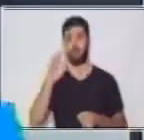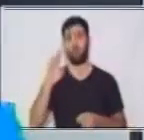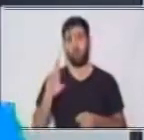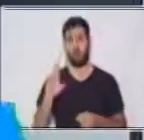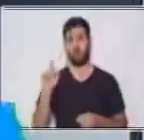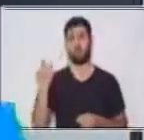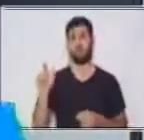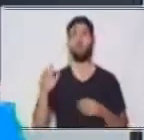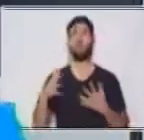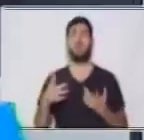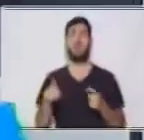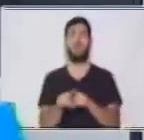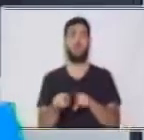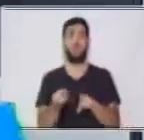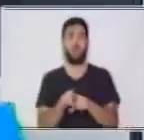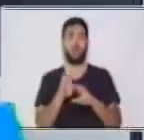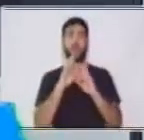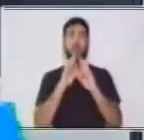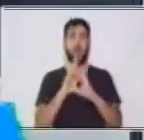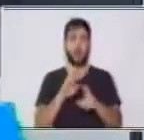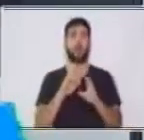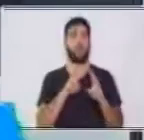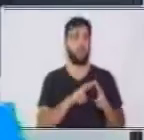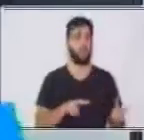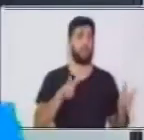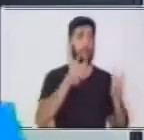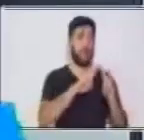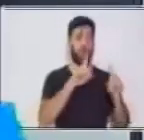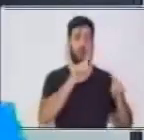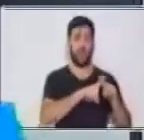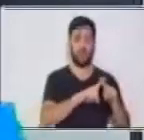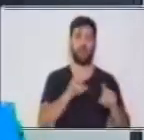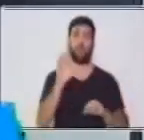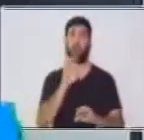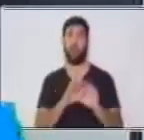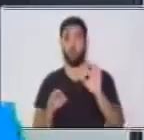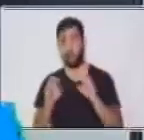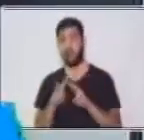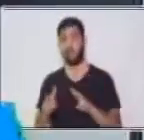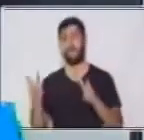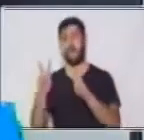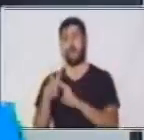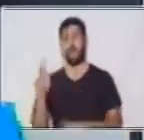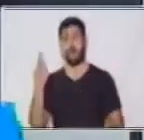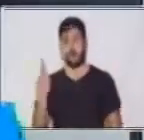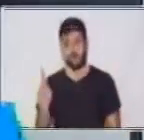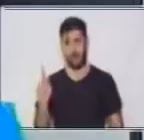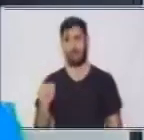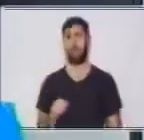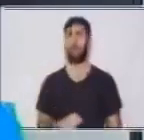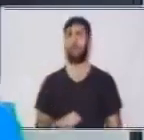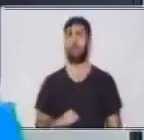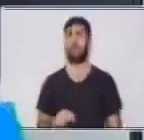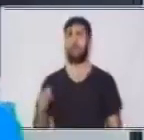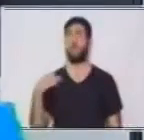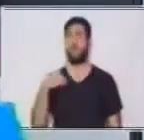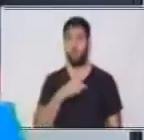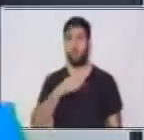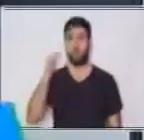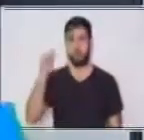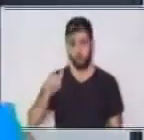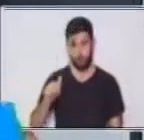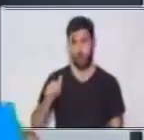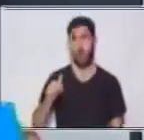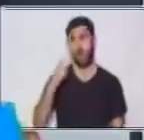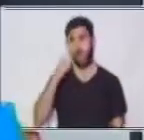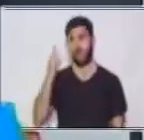es el resultante de los valores en X y en Y. Hoy iniciaremos ese proceso conociendo la